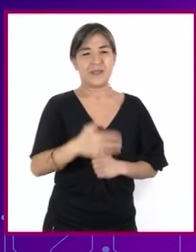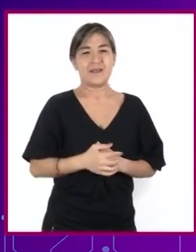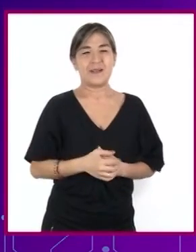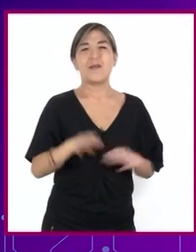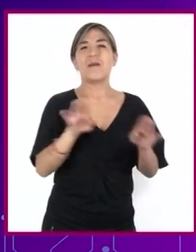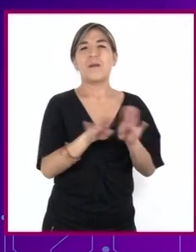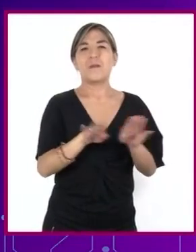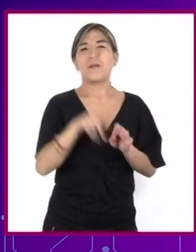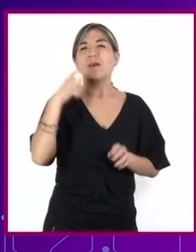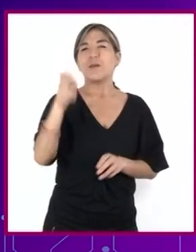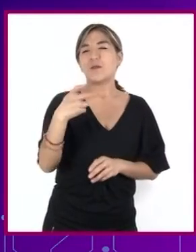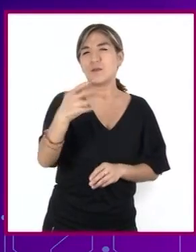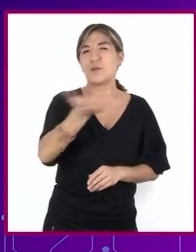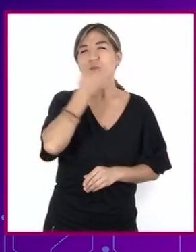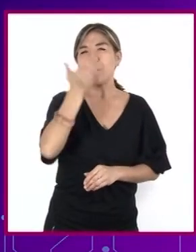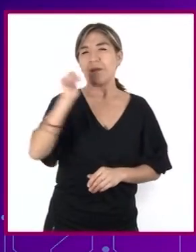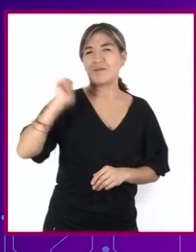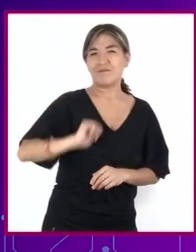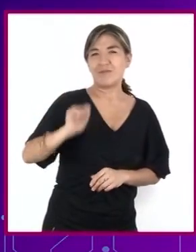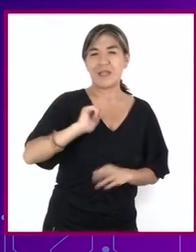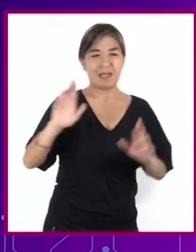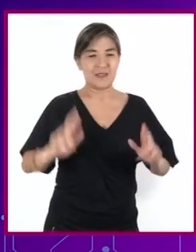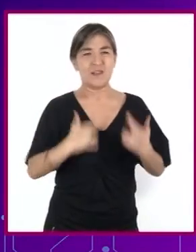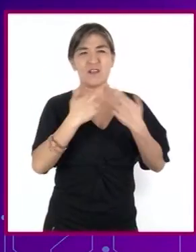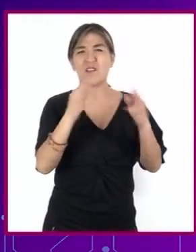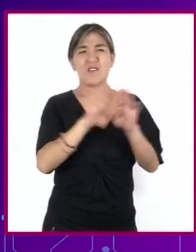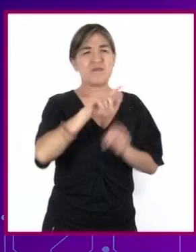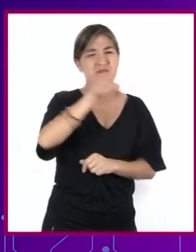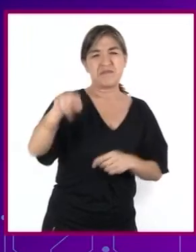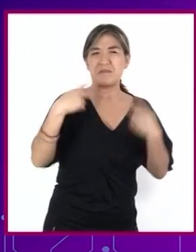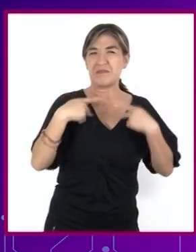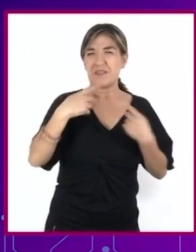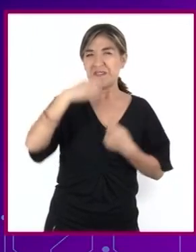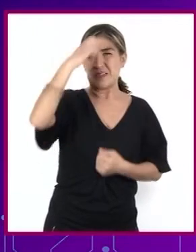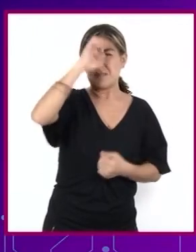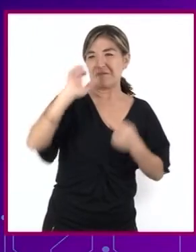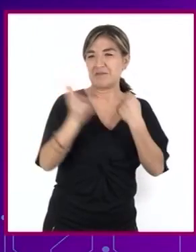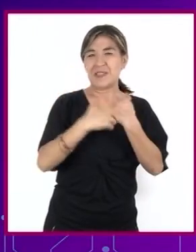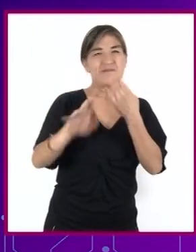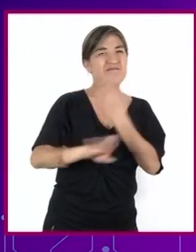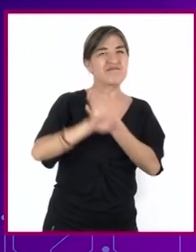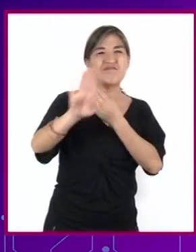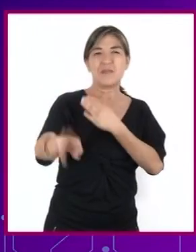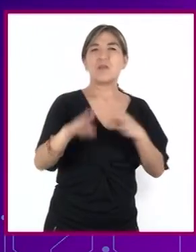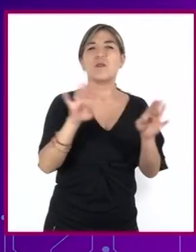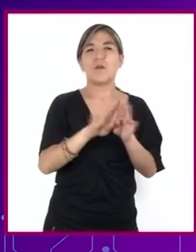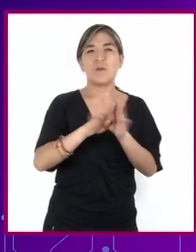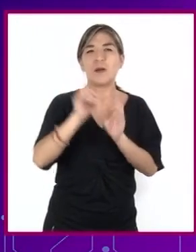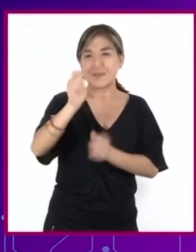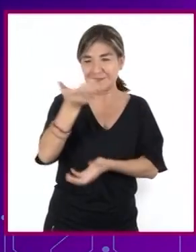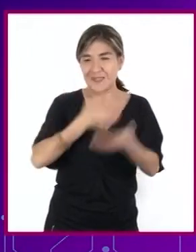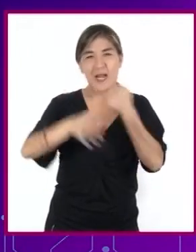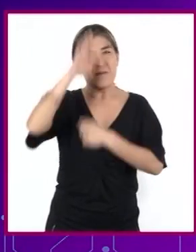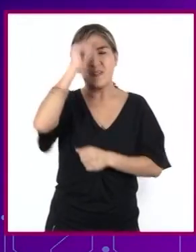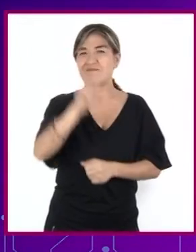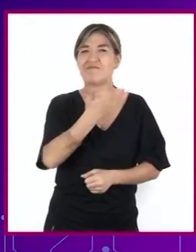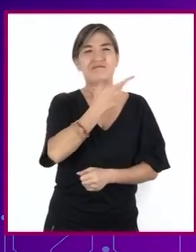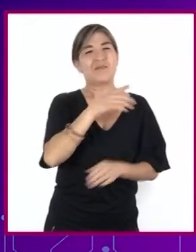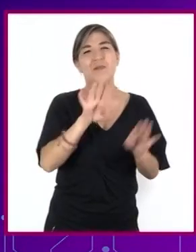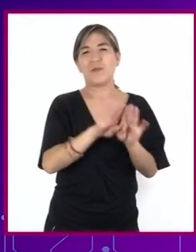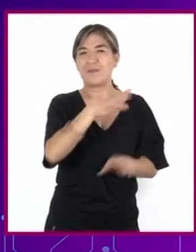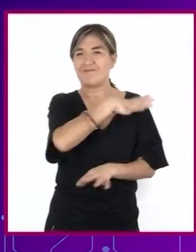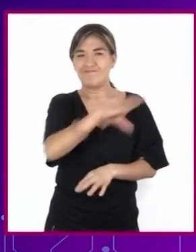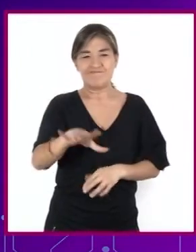a su civilización y el desprecio que sentía hacia los extranjeros no facilitó el colaboracionismo con las potencias